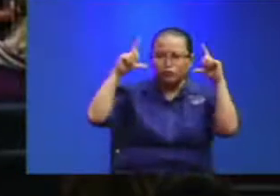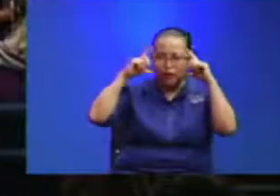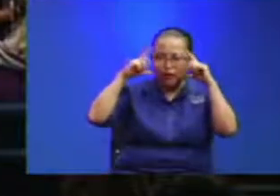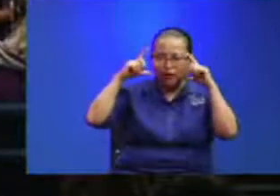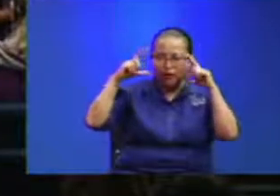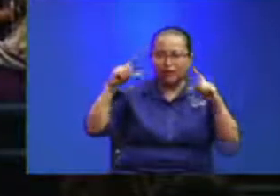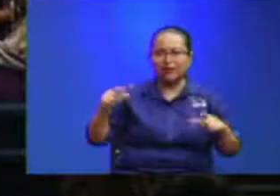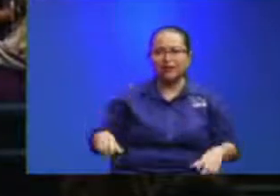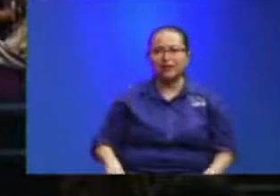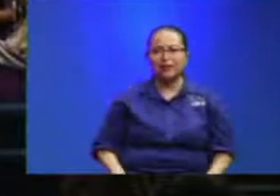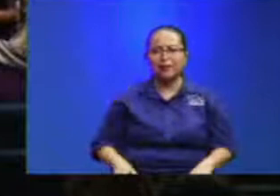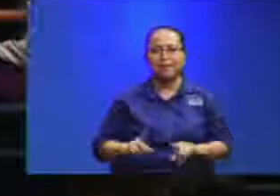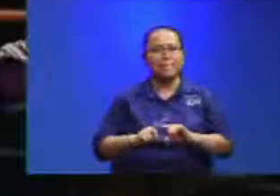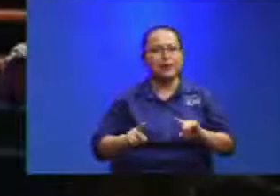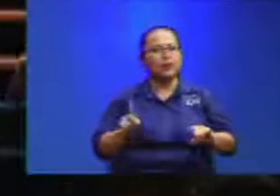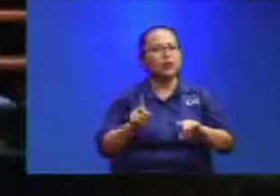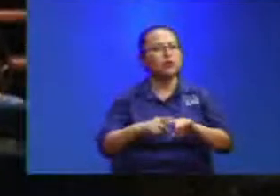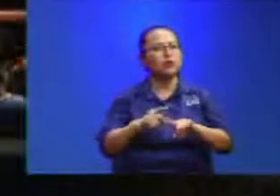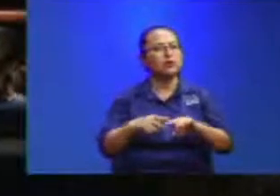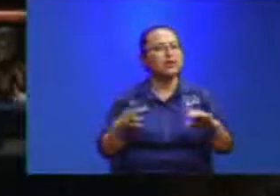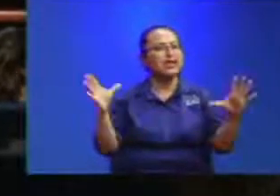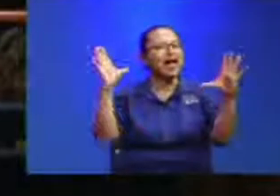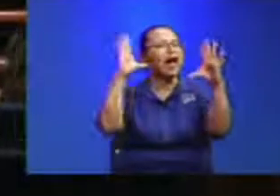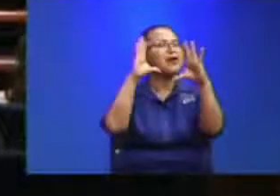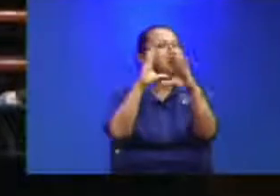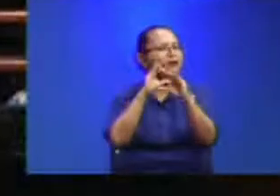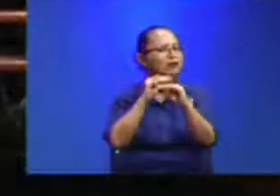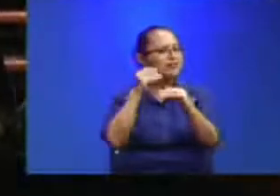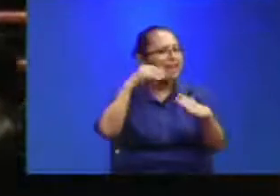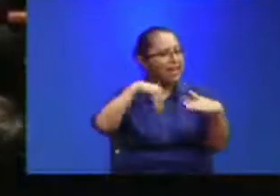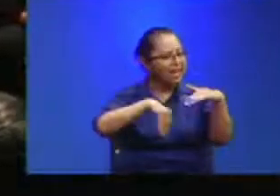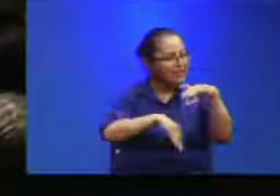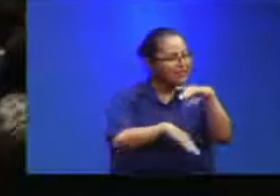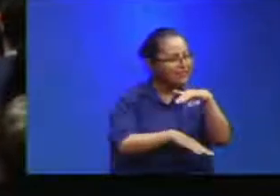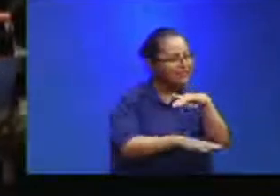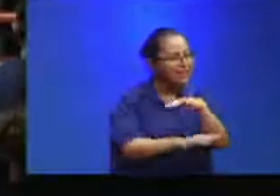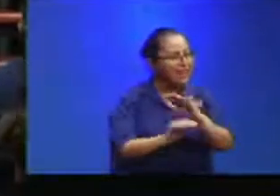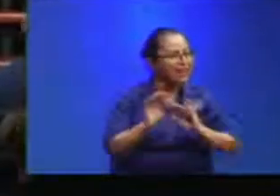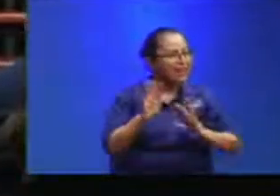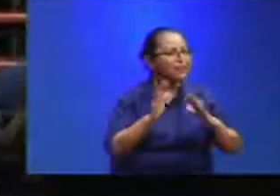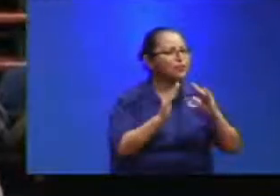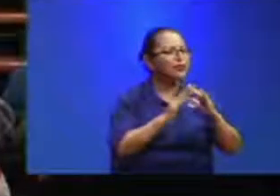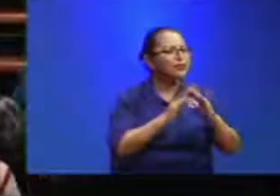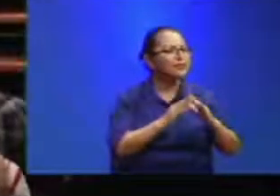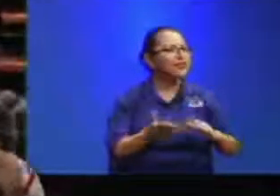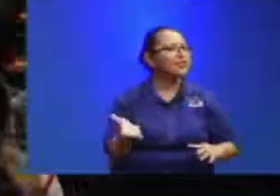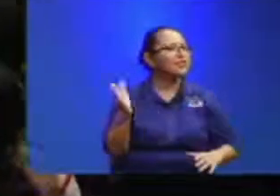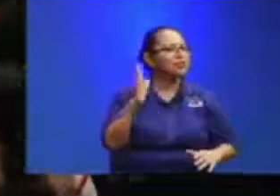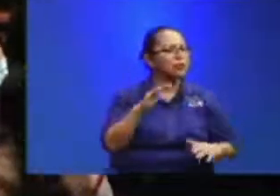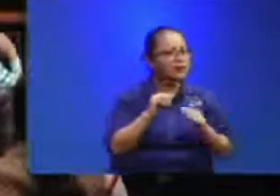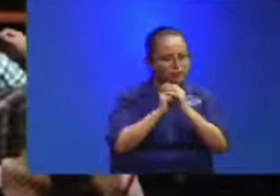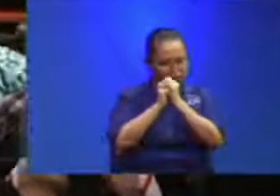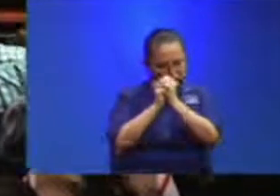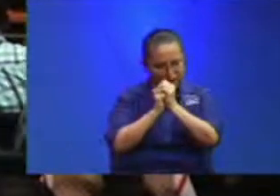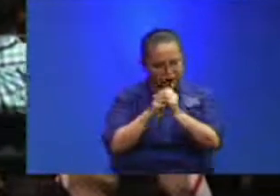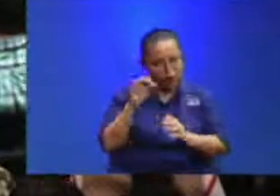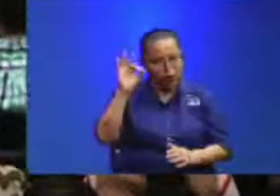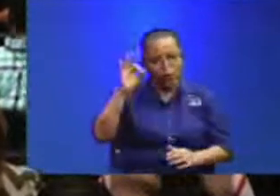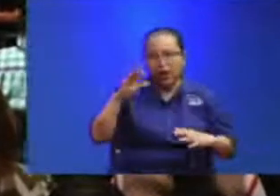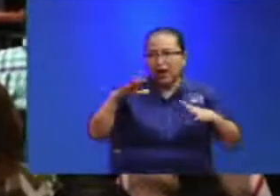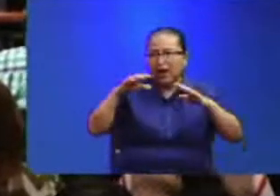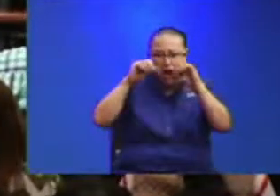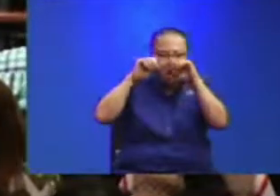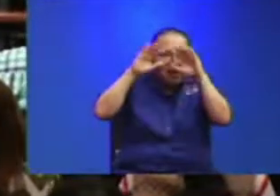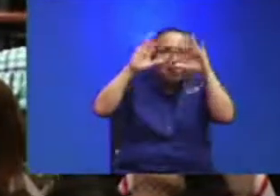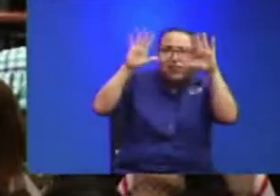y cuando entra en la noche al cuarto después de haber pasado estudiando y orando o se levanta tempranito para ir